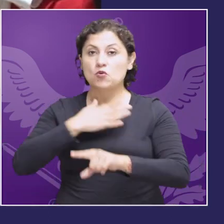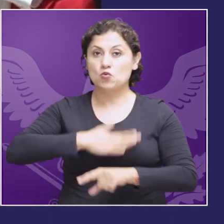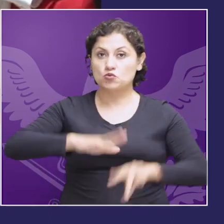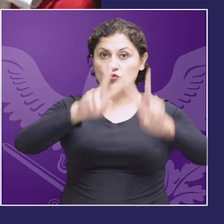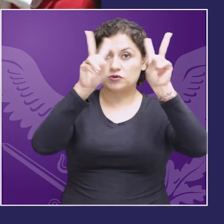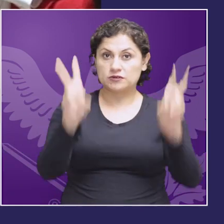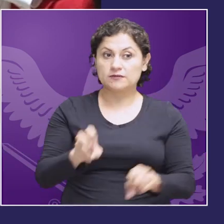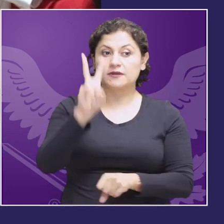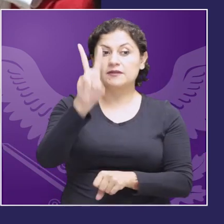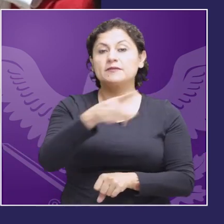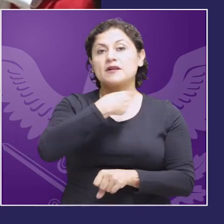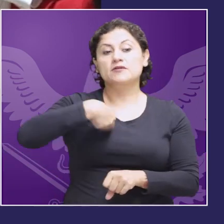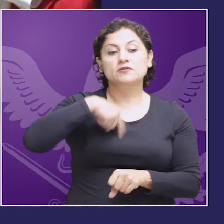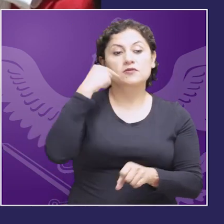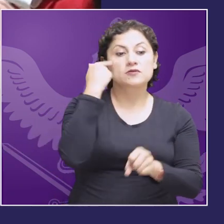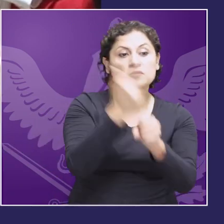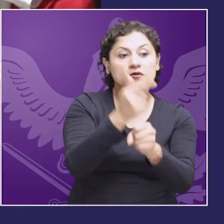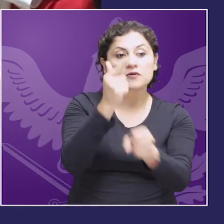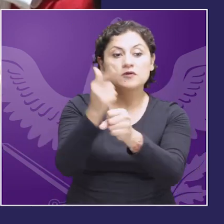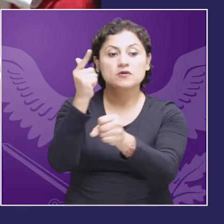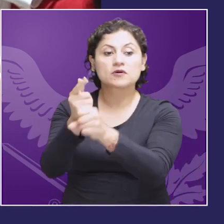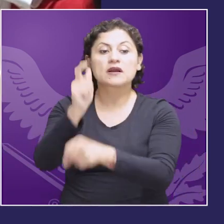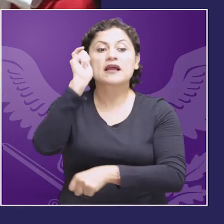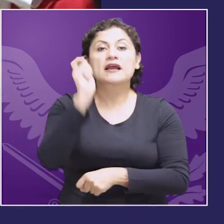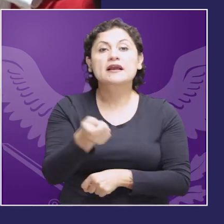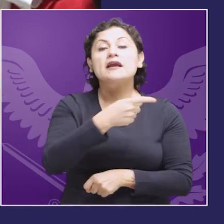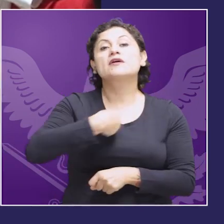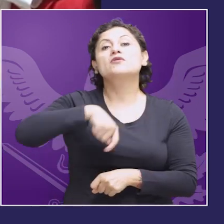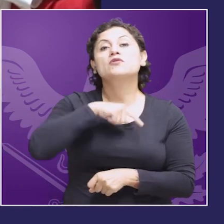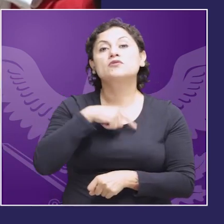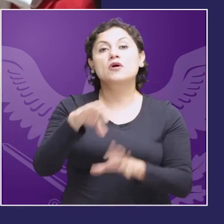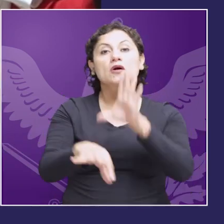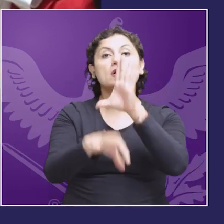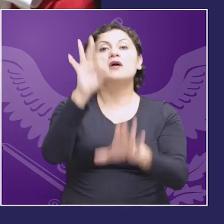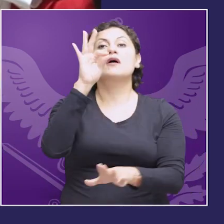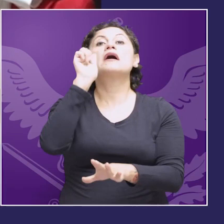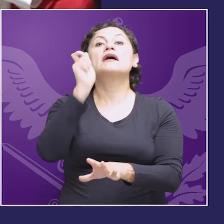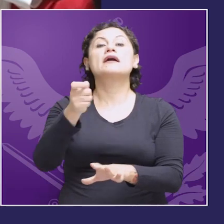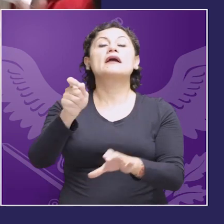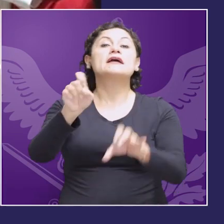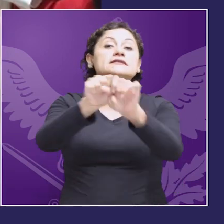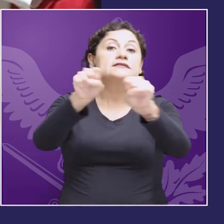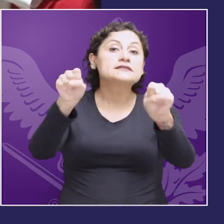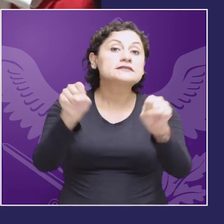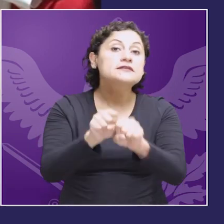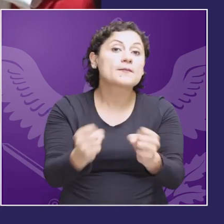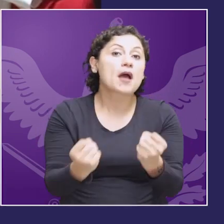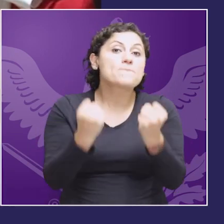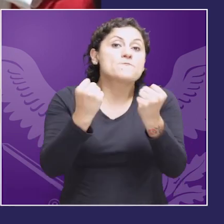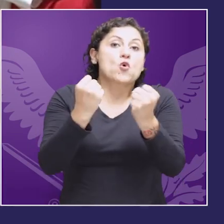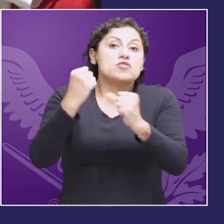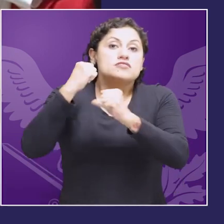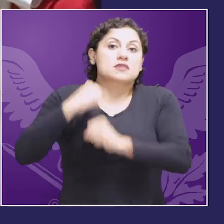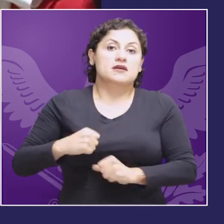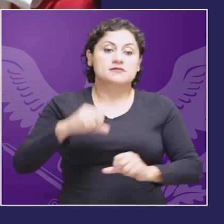para identificar cómo son las relaciones desiguales de poder. Y esa dificultad tiene que ver con